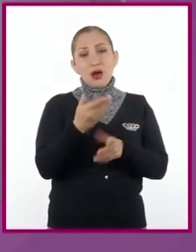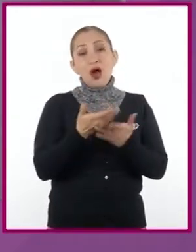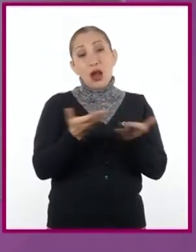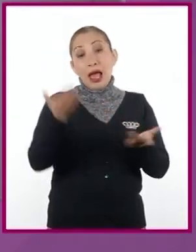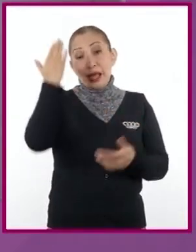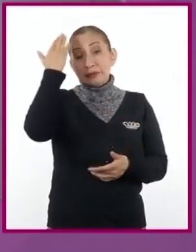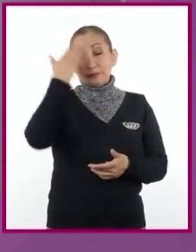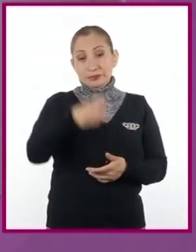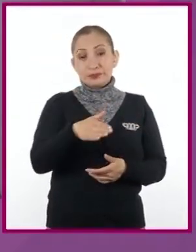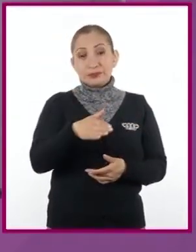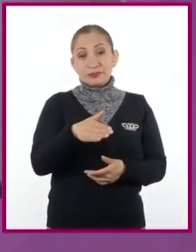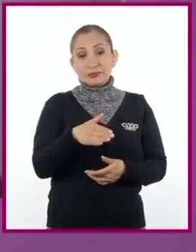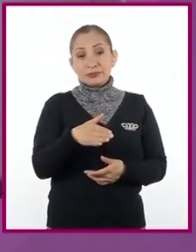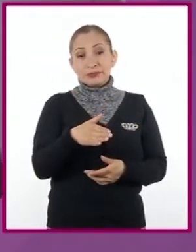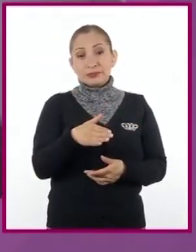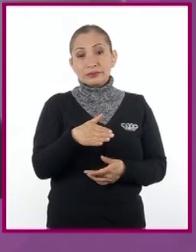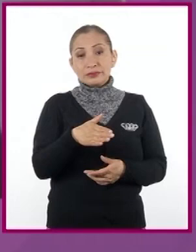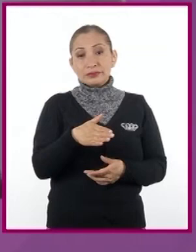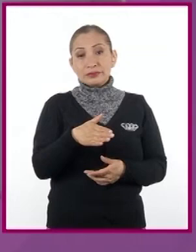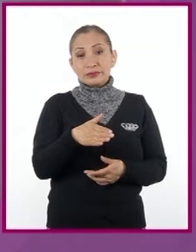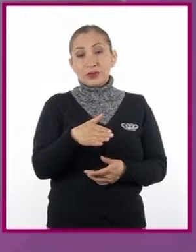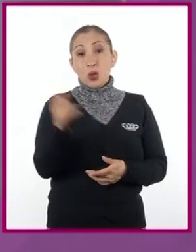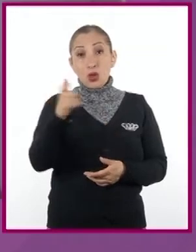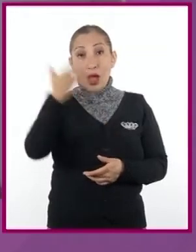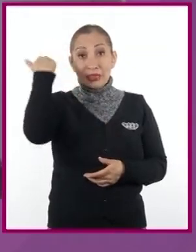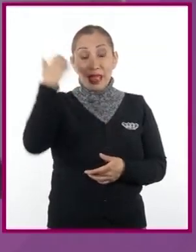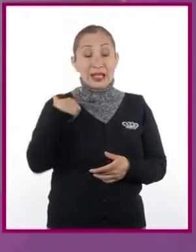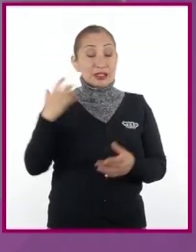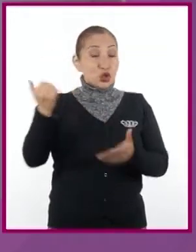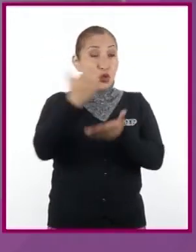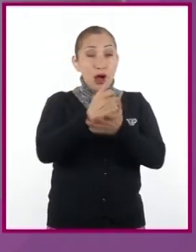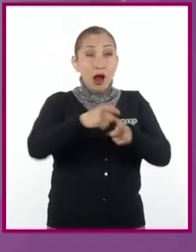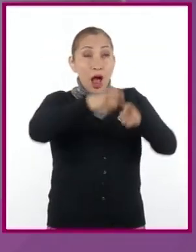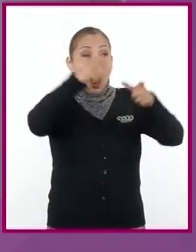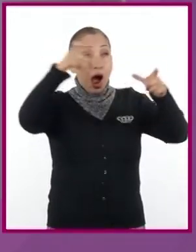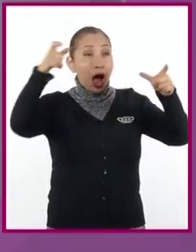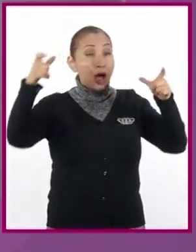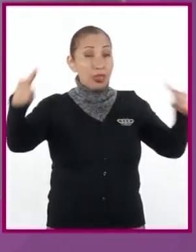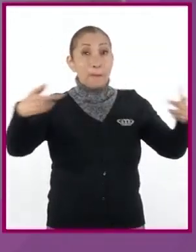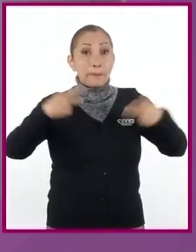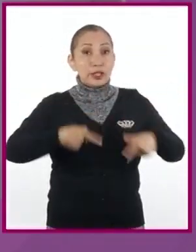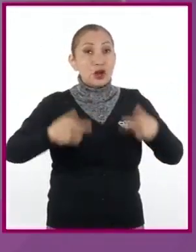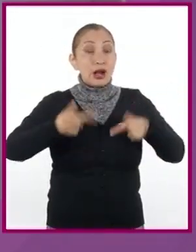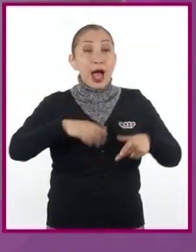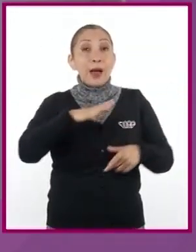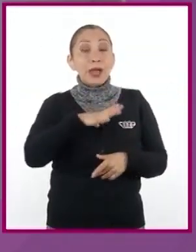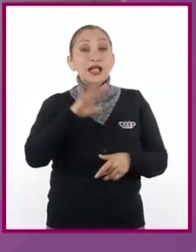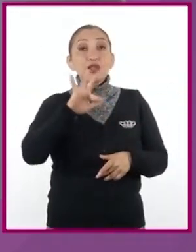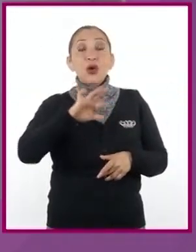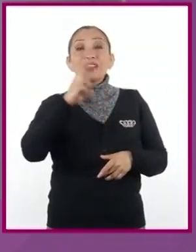sé que en su esplendor la cantidad de gente que vivía ahí eran